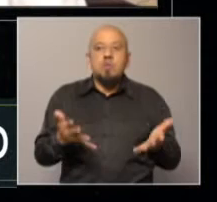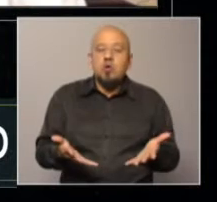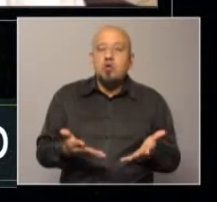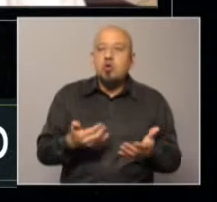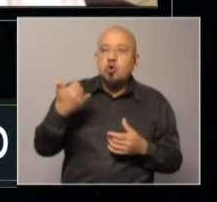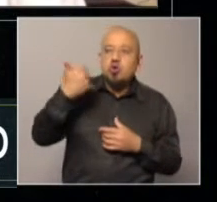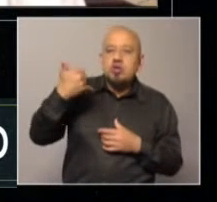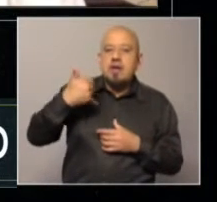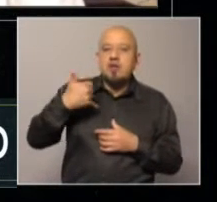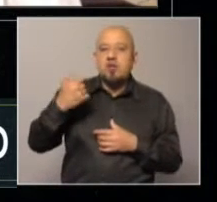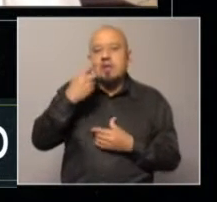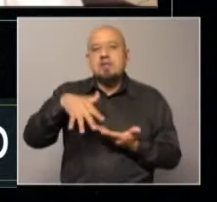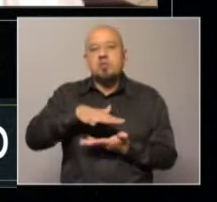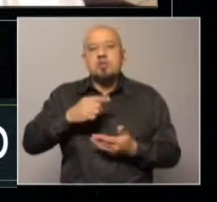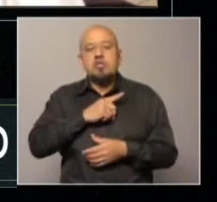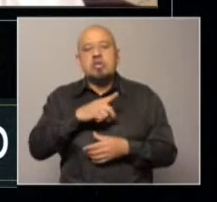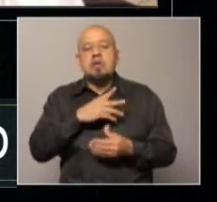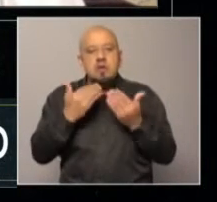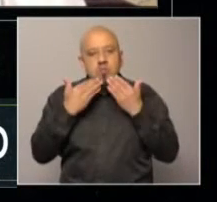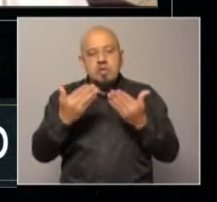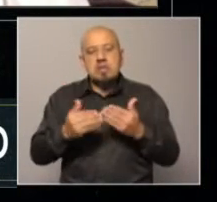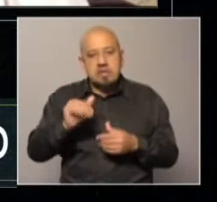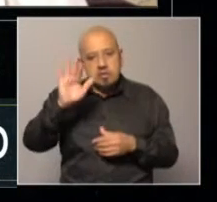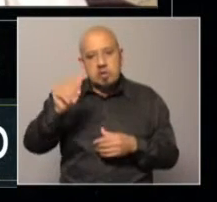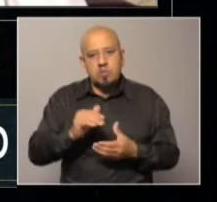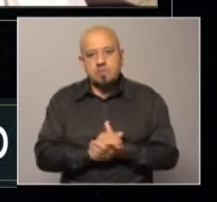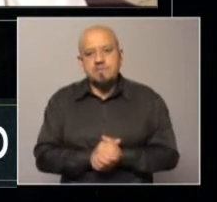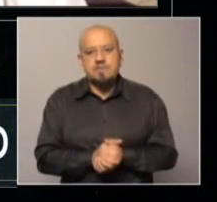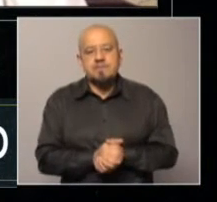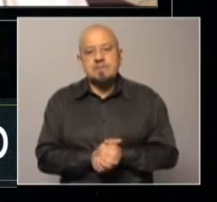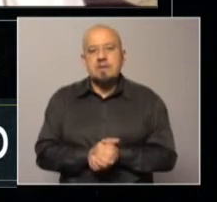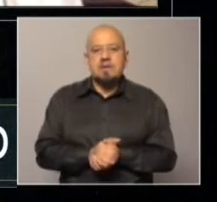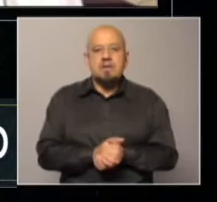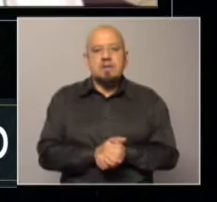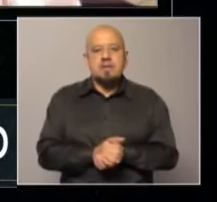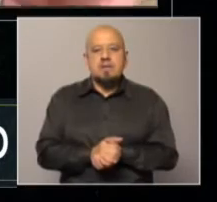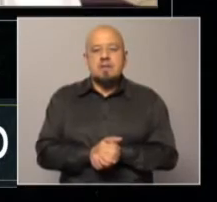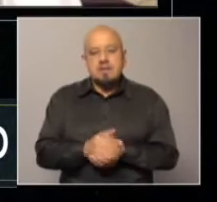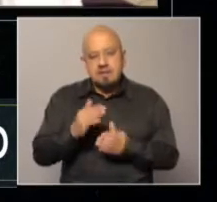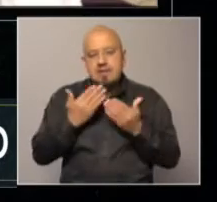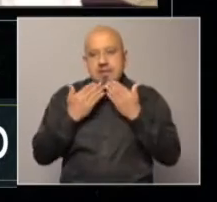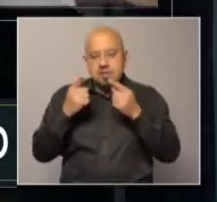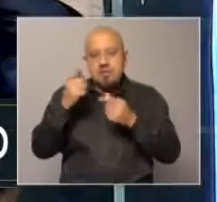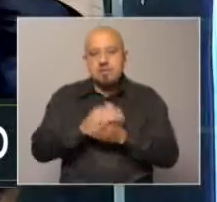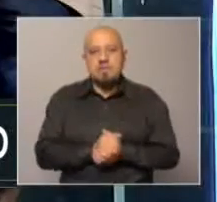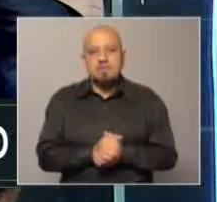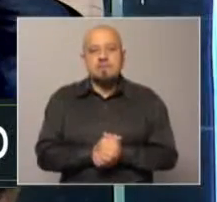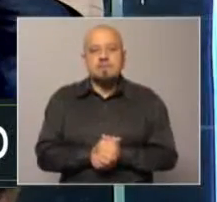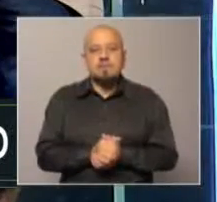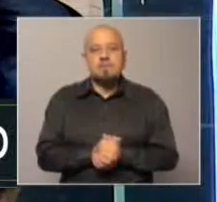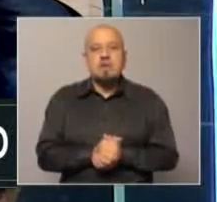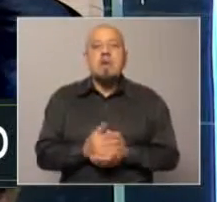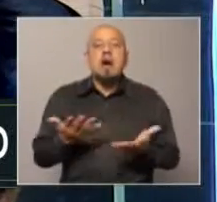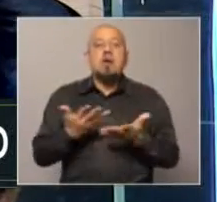puesto al día en esta situación de Chile. Muchas gracias, que pases bien y que tengas muy buenas noches. Gracias a ustedes, chao. Hacemos una